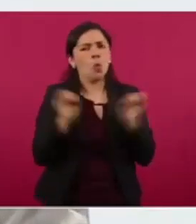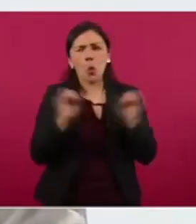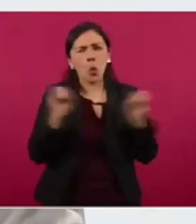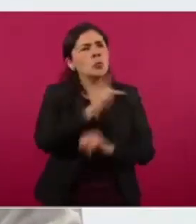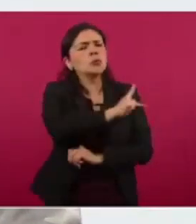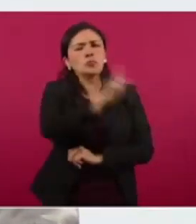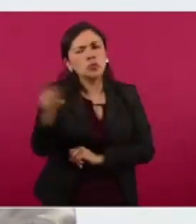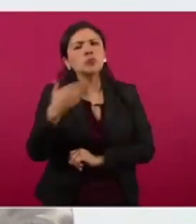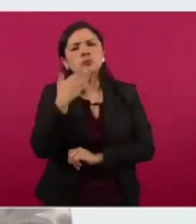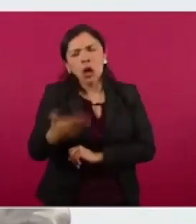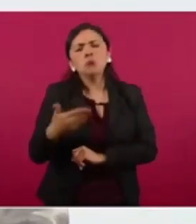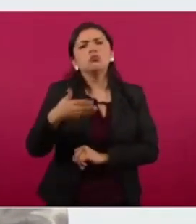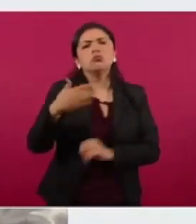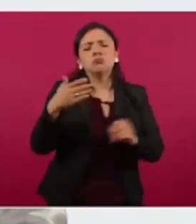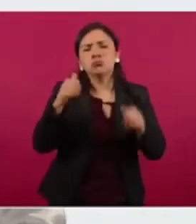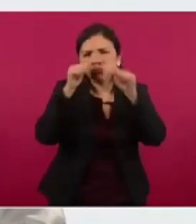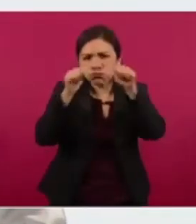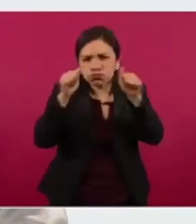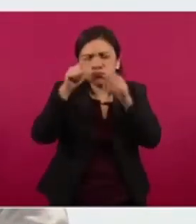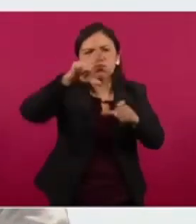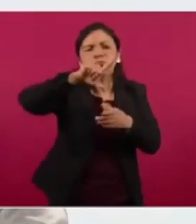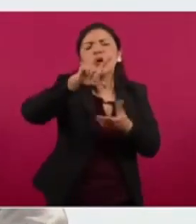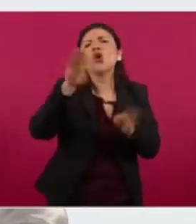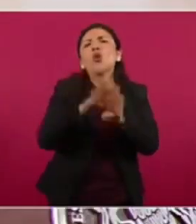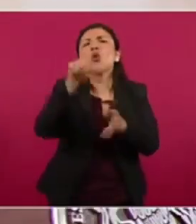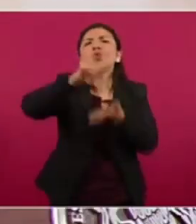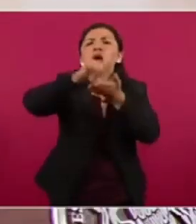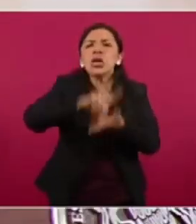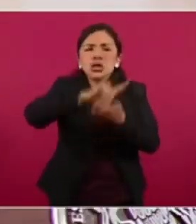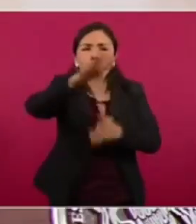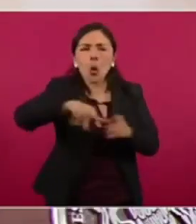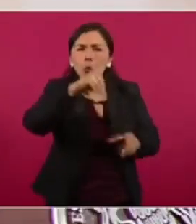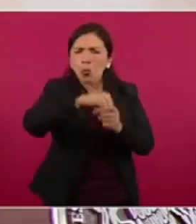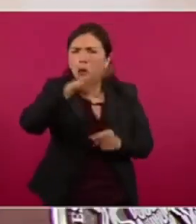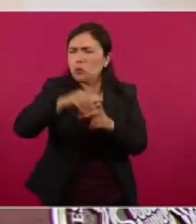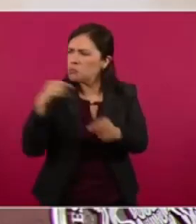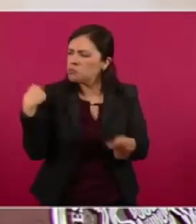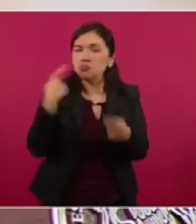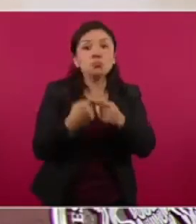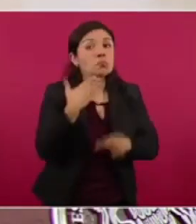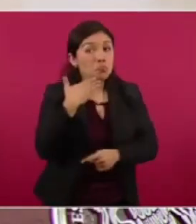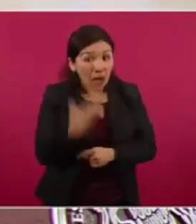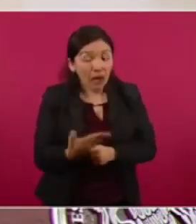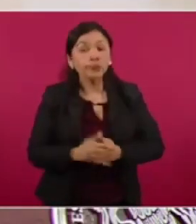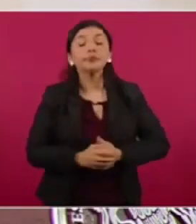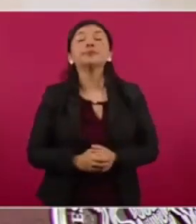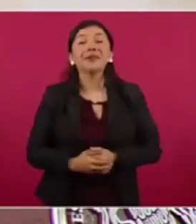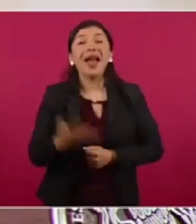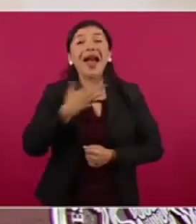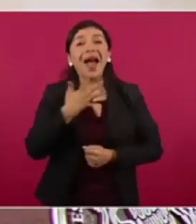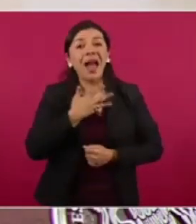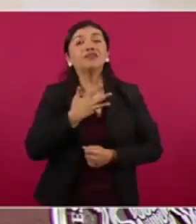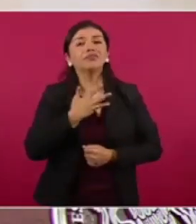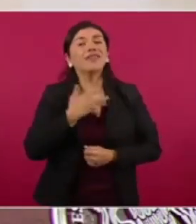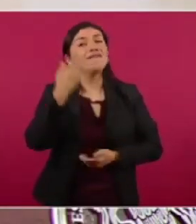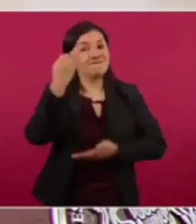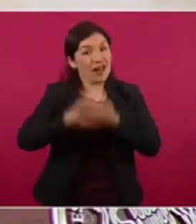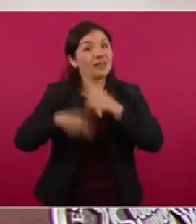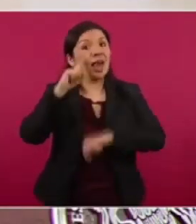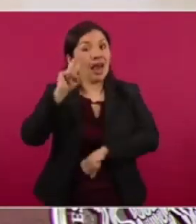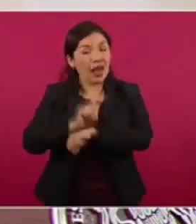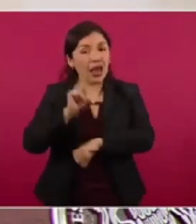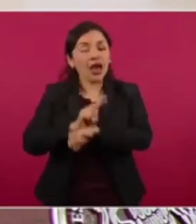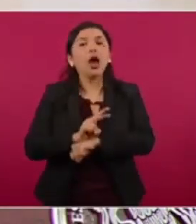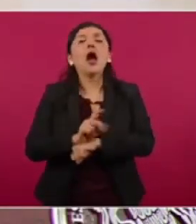todos dando litros completos en esta semana que cerró y tenemos, sin tomar en cuenta el